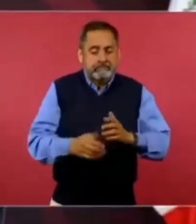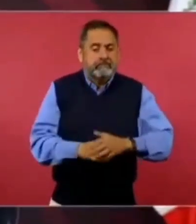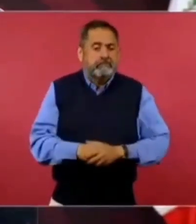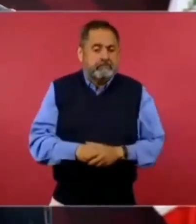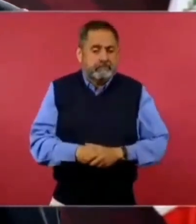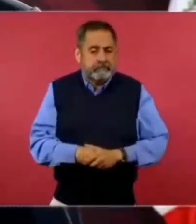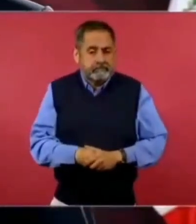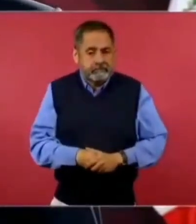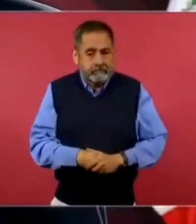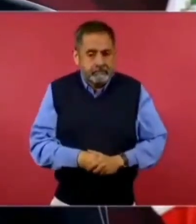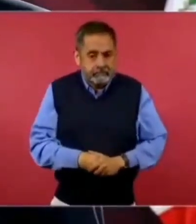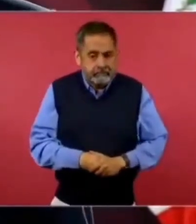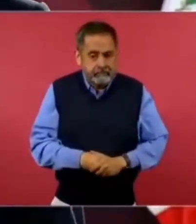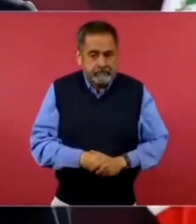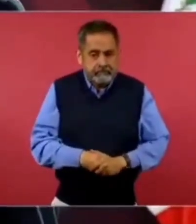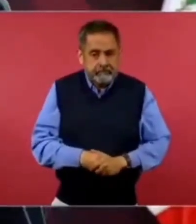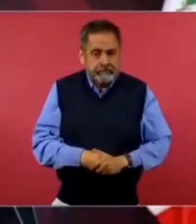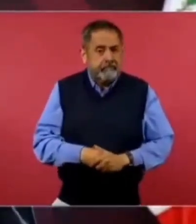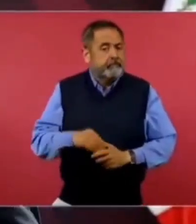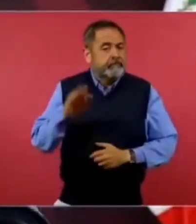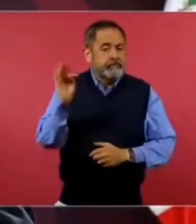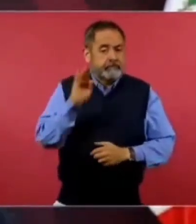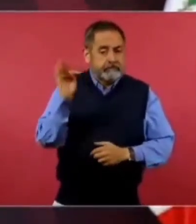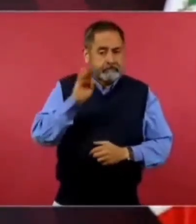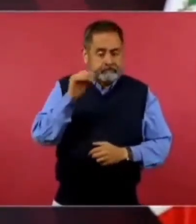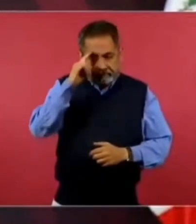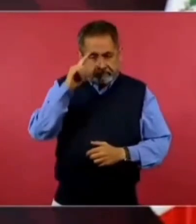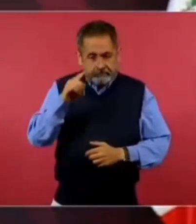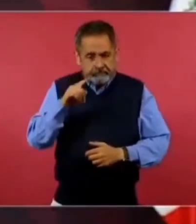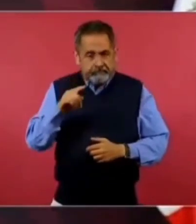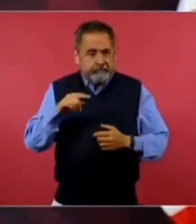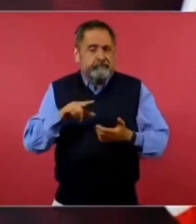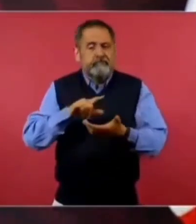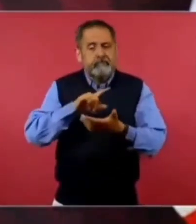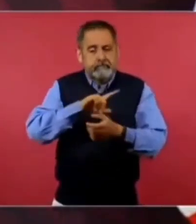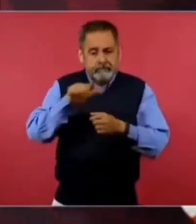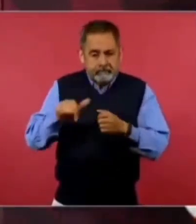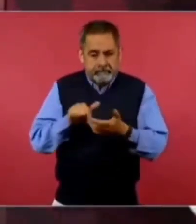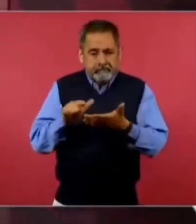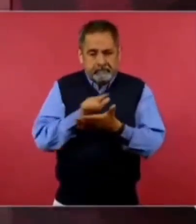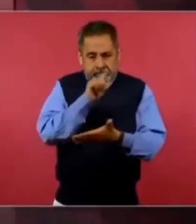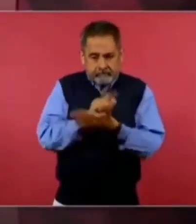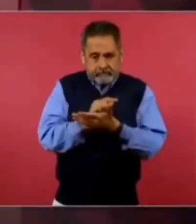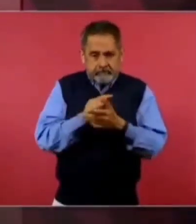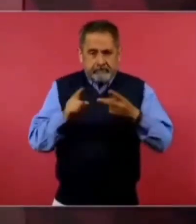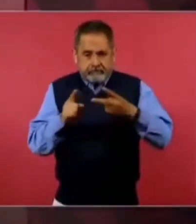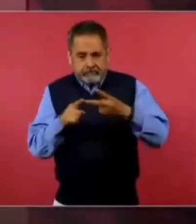Puede ser que se requiera una ley secundaria.